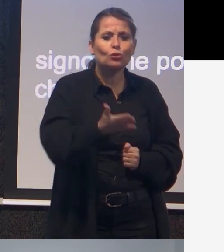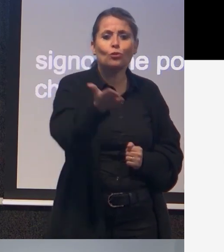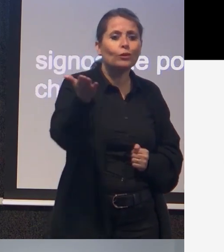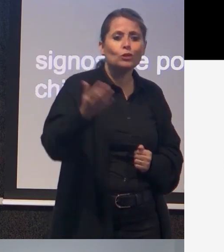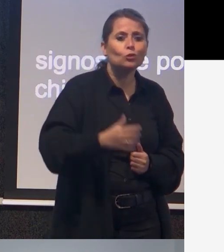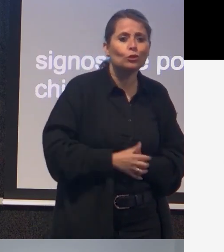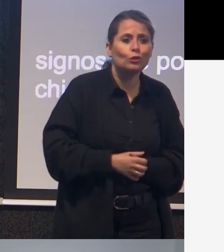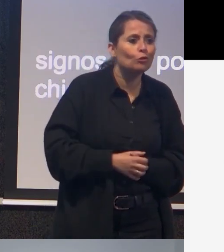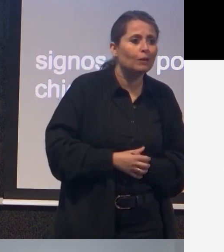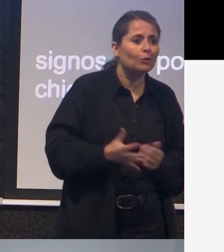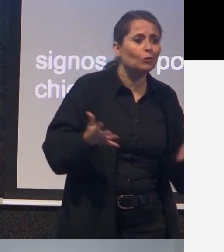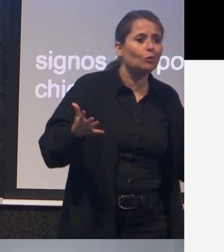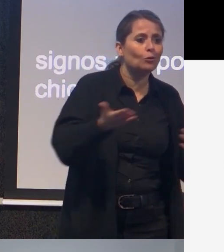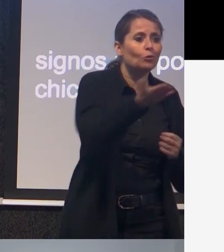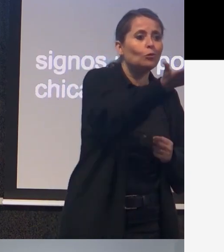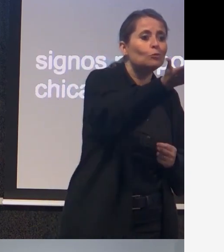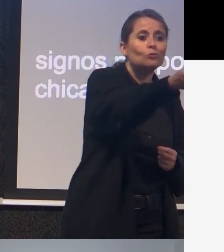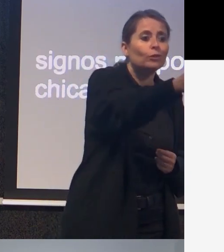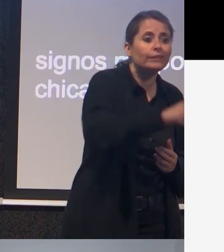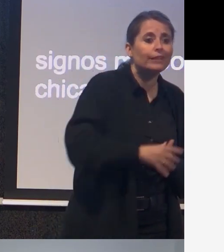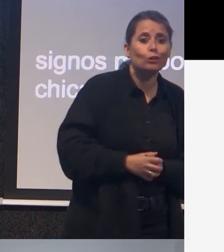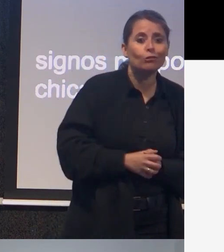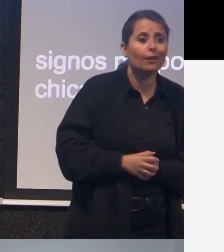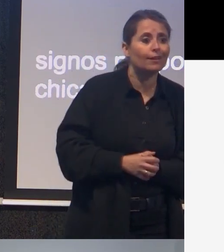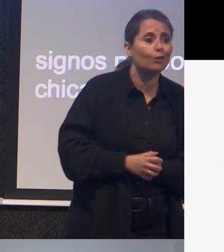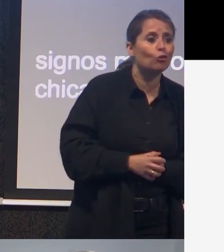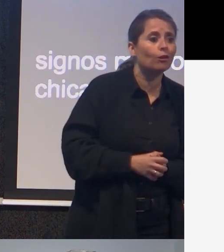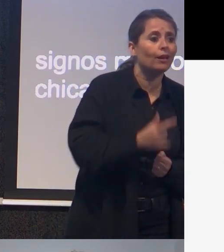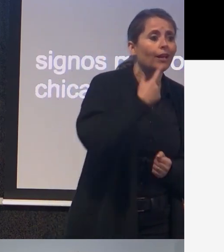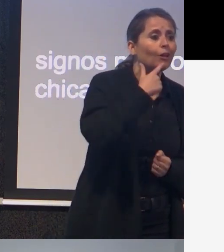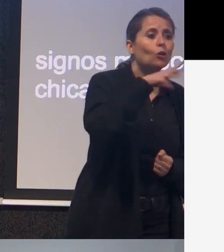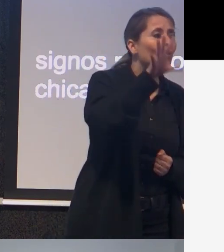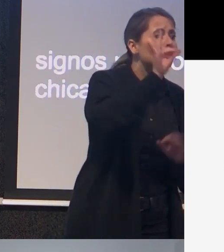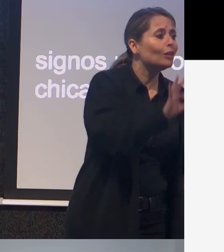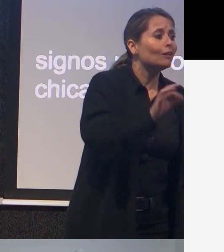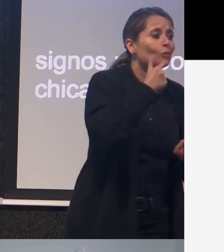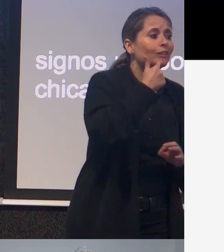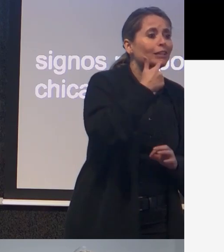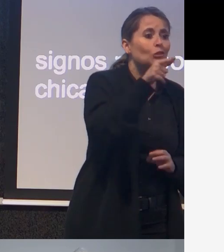Es otro idioma, no he entendido nada de lo